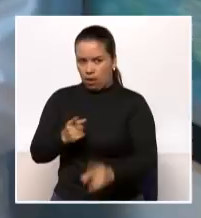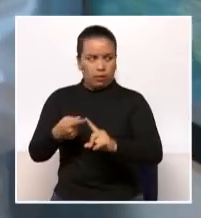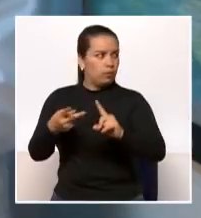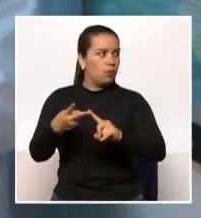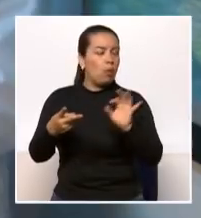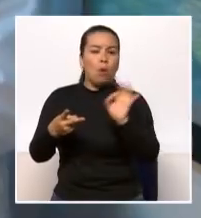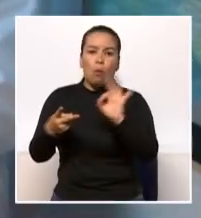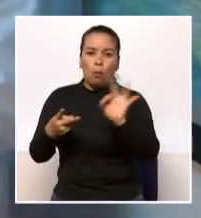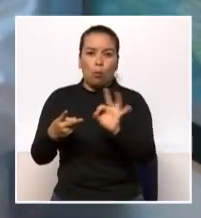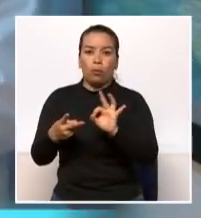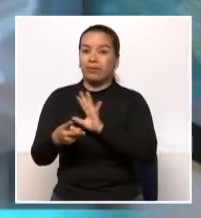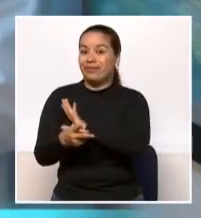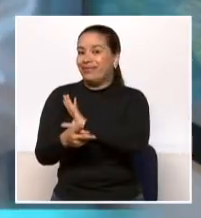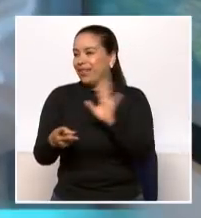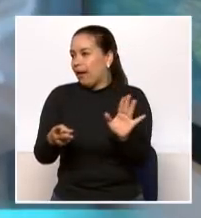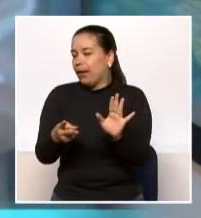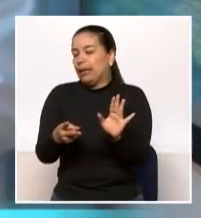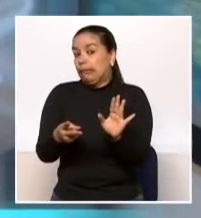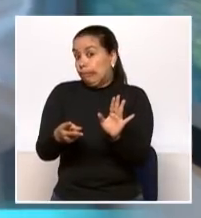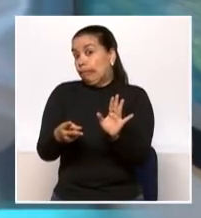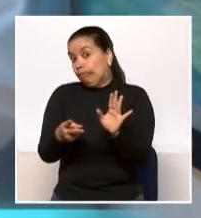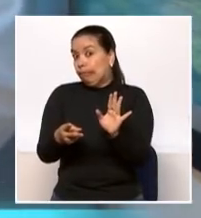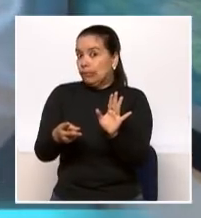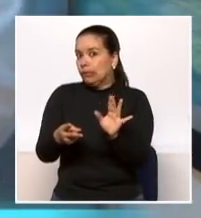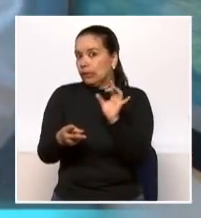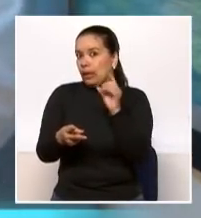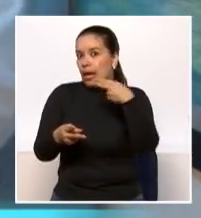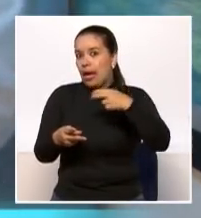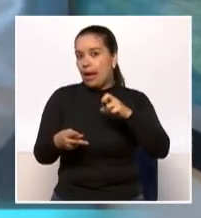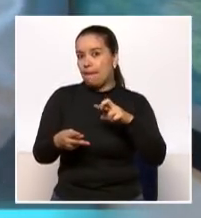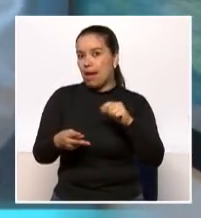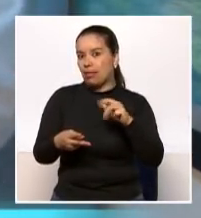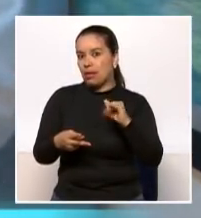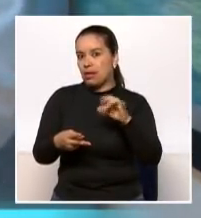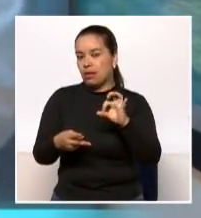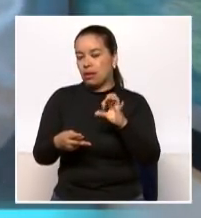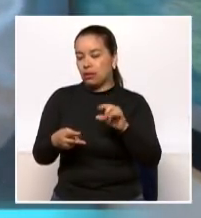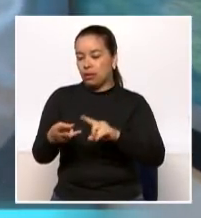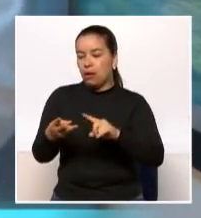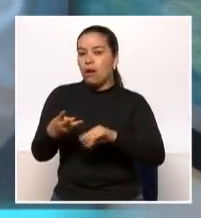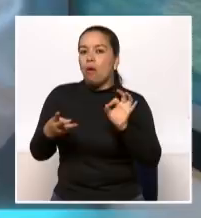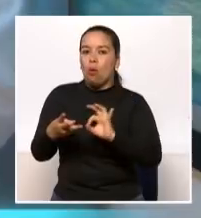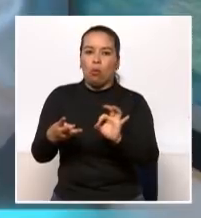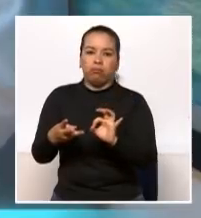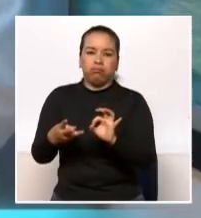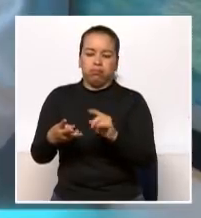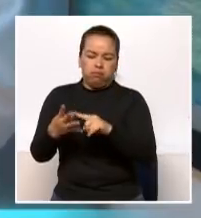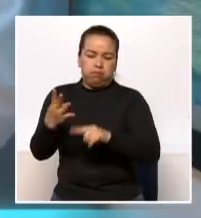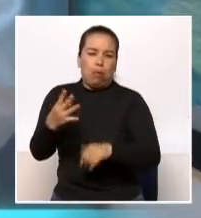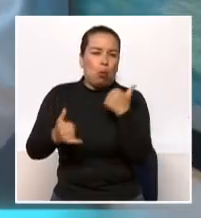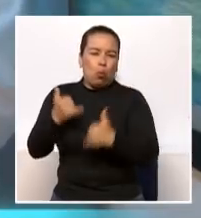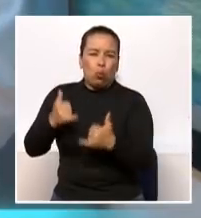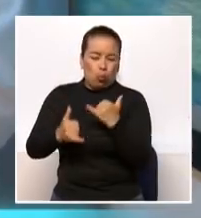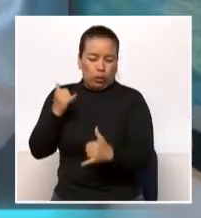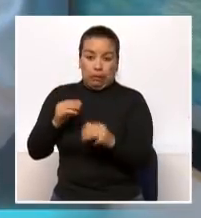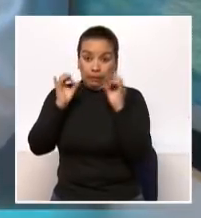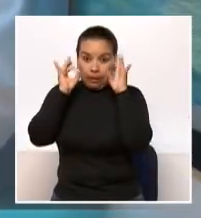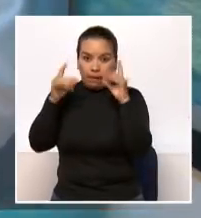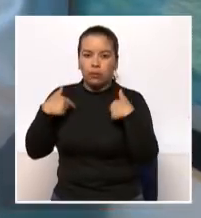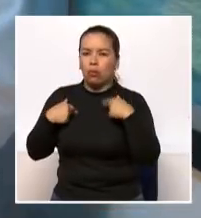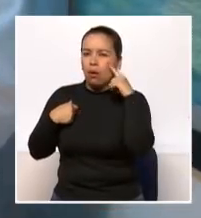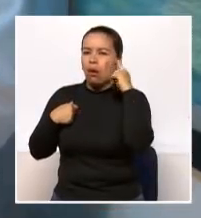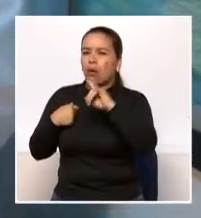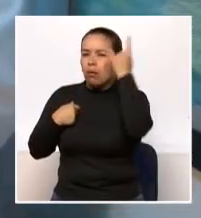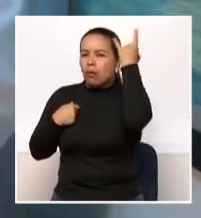una esteatohepatitis, si está en una fibrosis hepática o si ya está en una cirrosis. ¿Cómo me doy cuenta yo eso? Pues le pido